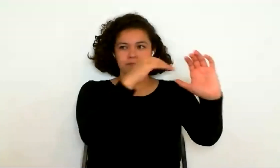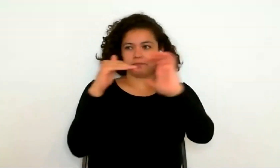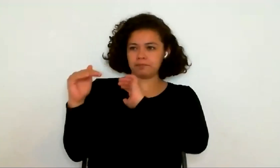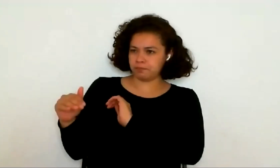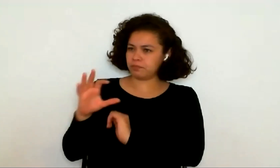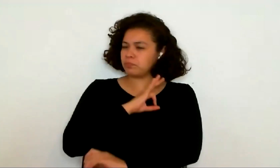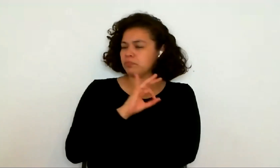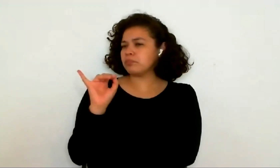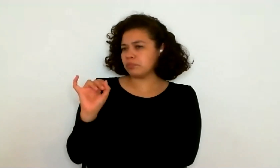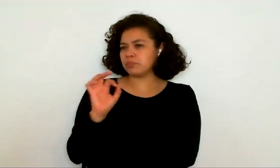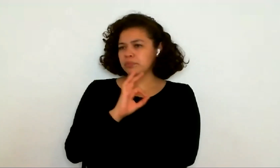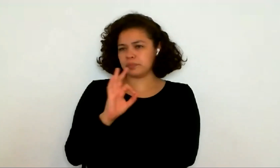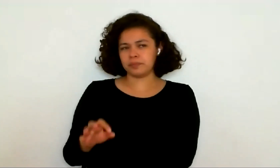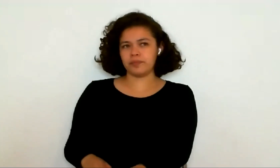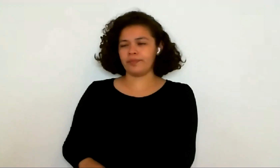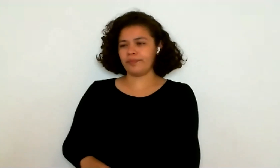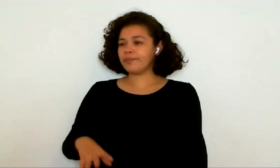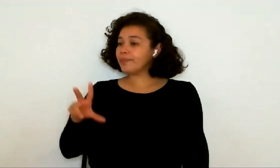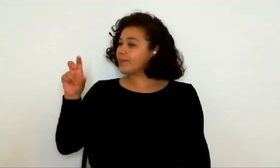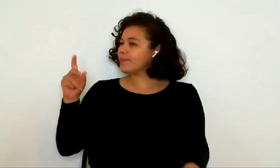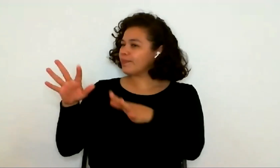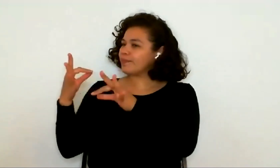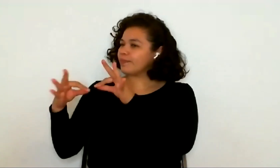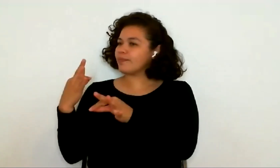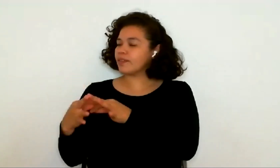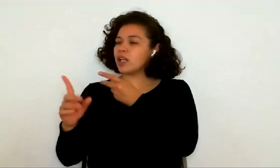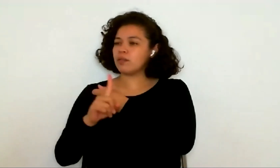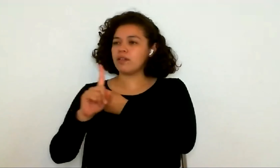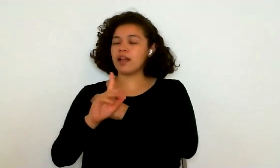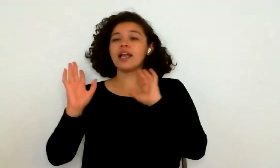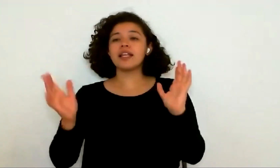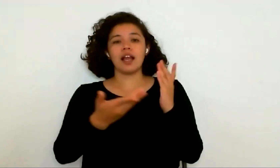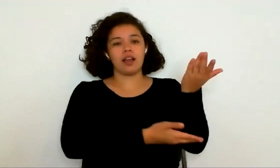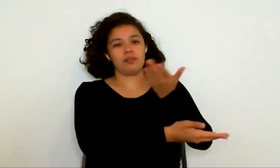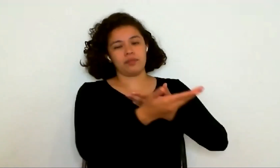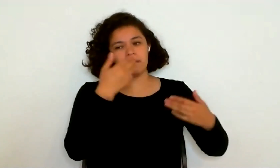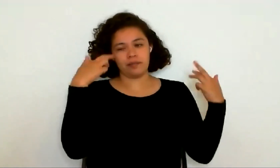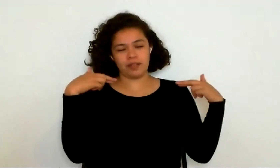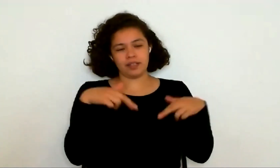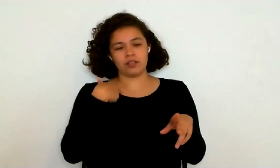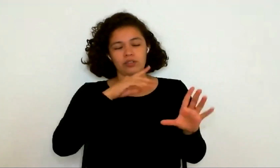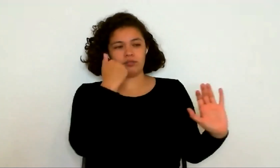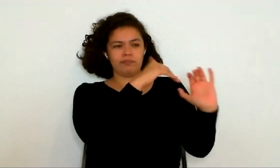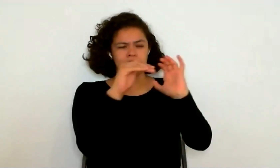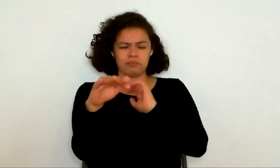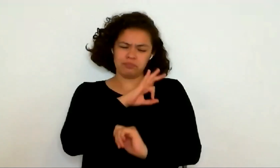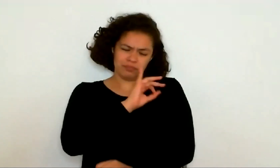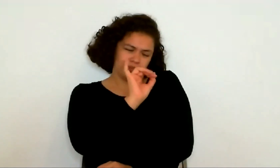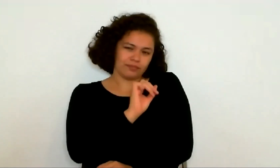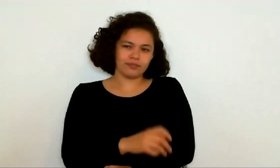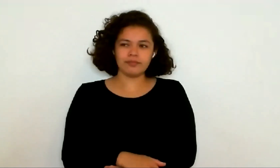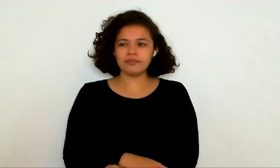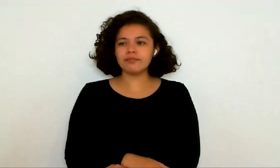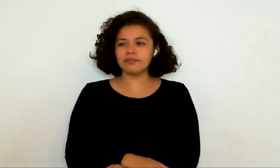ser posible. Ok, perfecto. Sin problema. Oh, Si nos la comparte, maestra, con gusto se la reenviamos a los participantes.